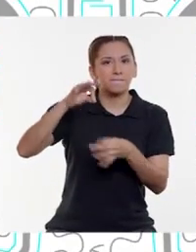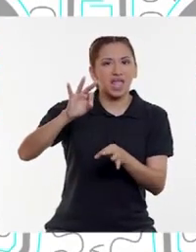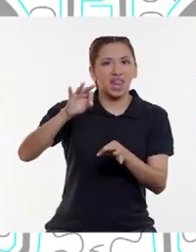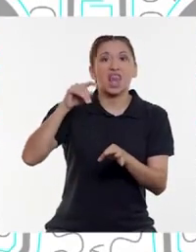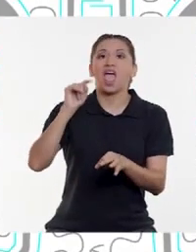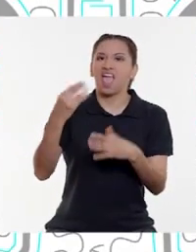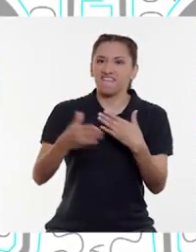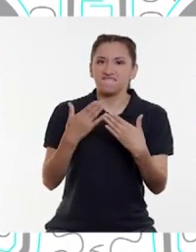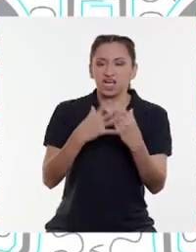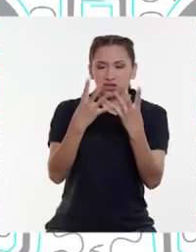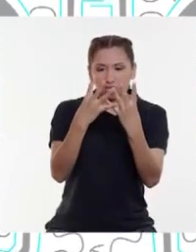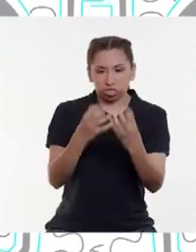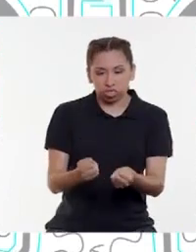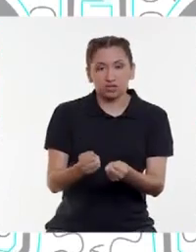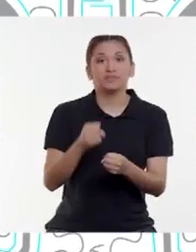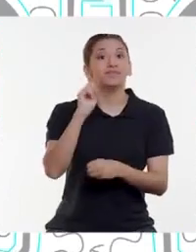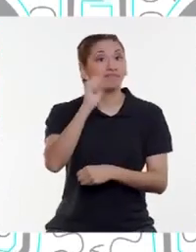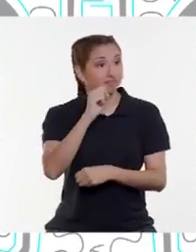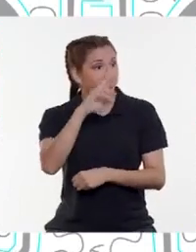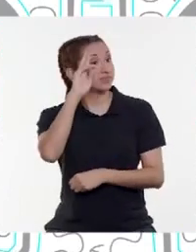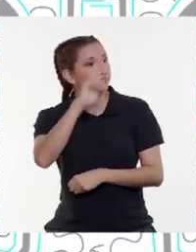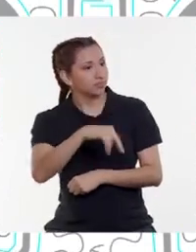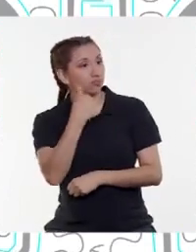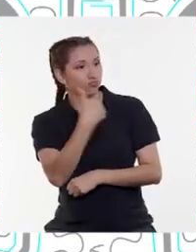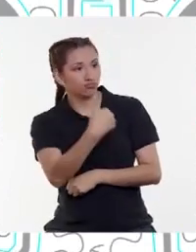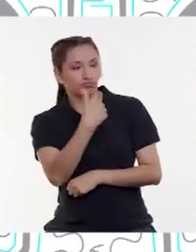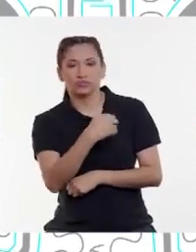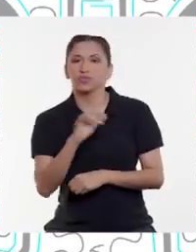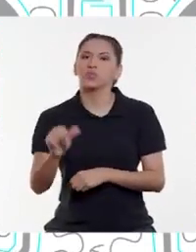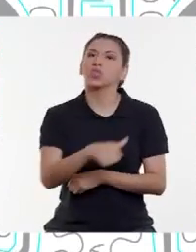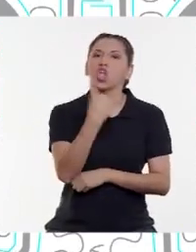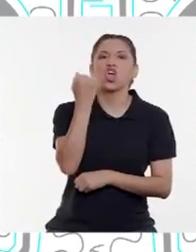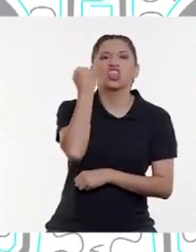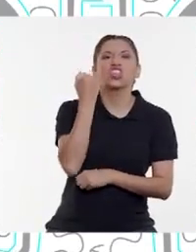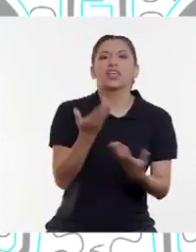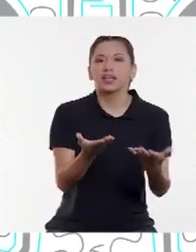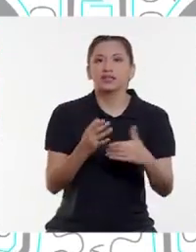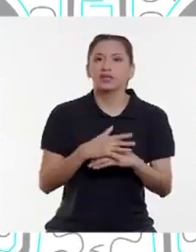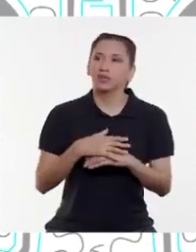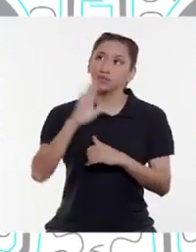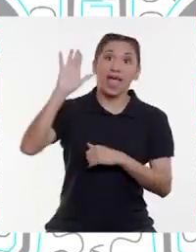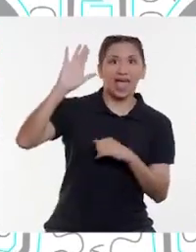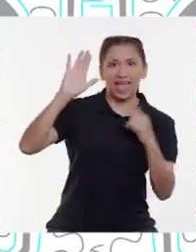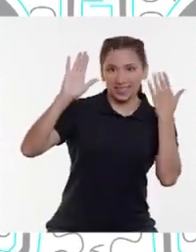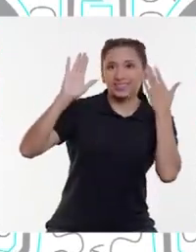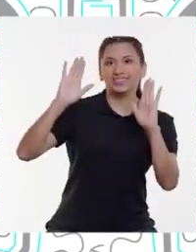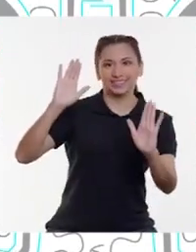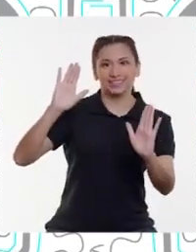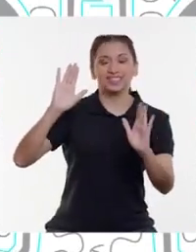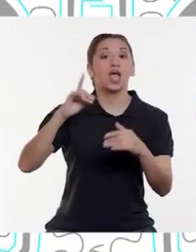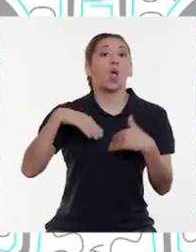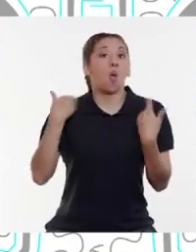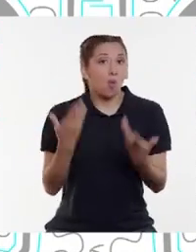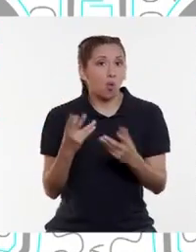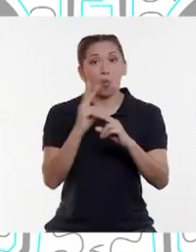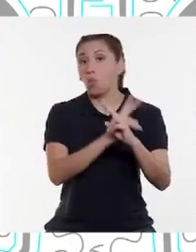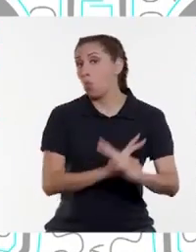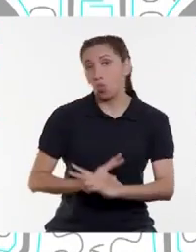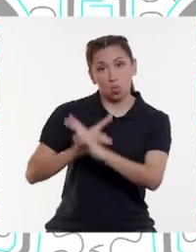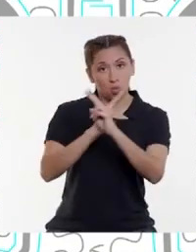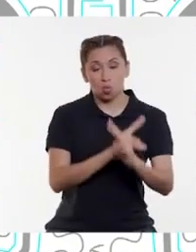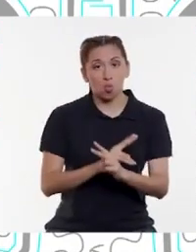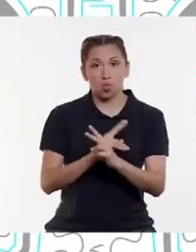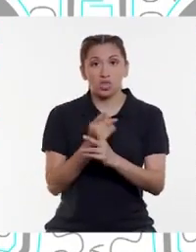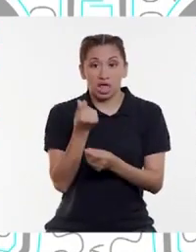descomponen fácilmente. Exactamente. Muy bien. ¿Qué más se les ocurre? ¡Ya sé! También podemos